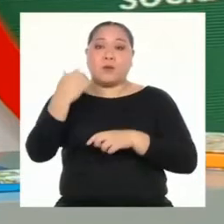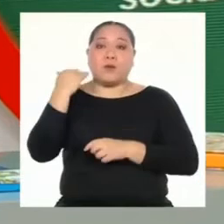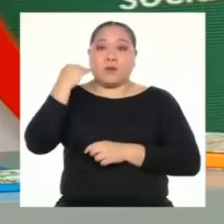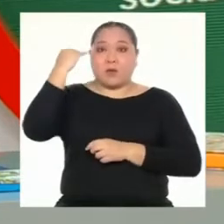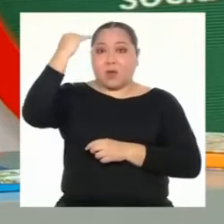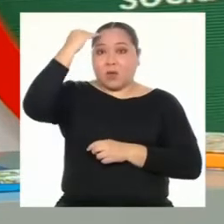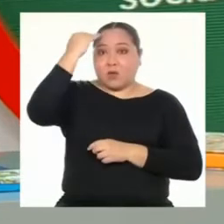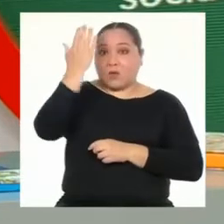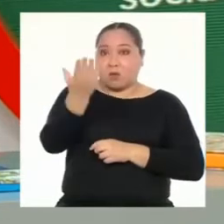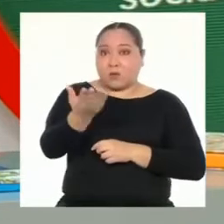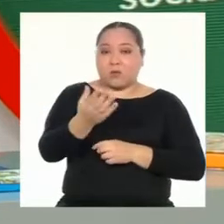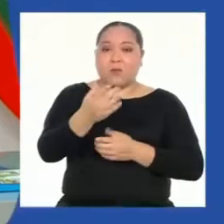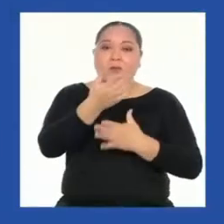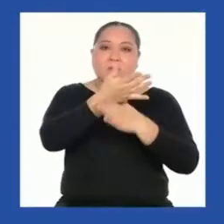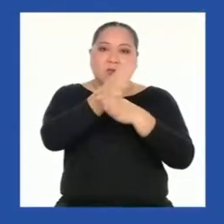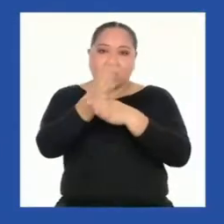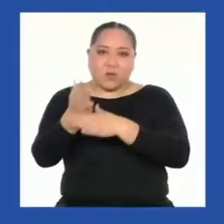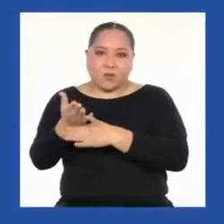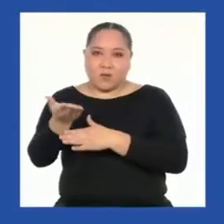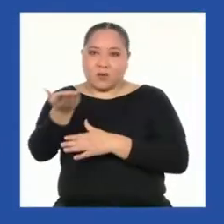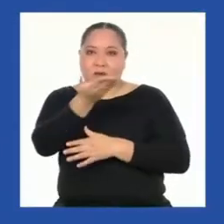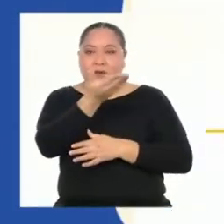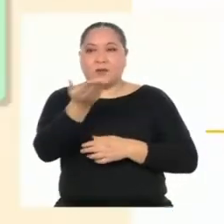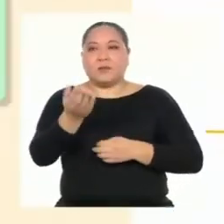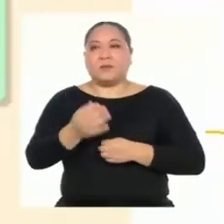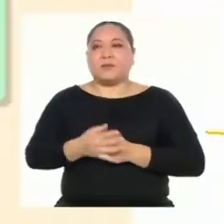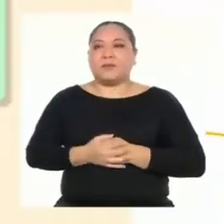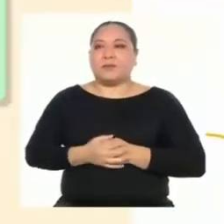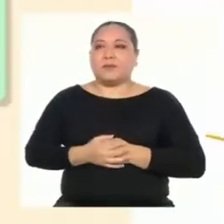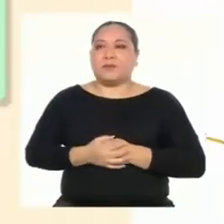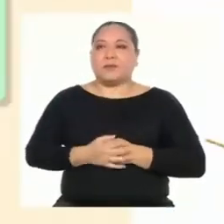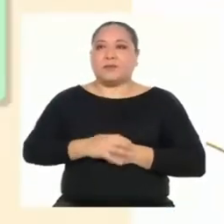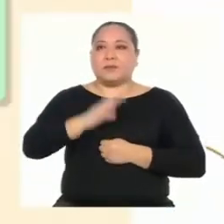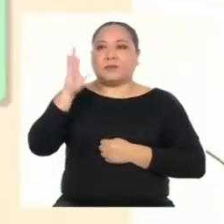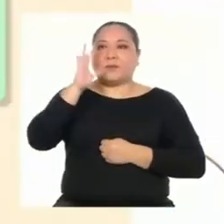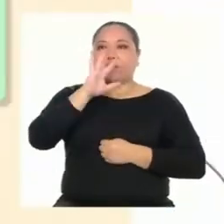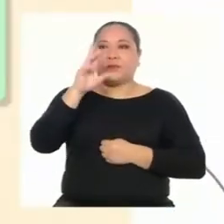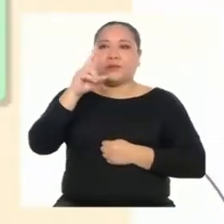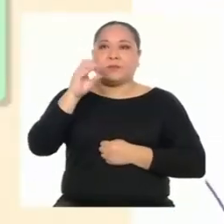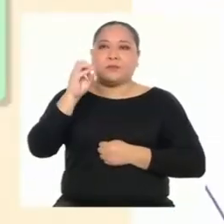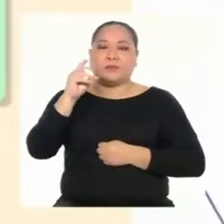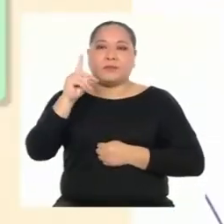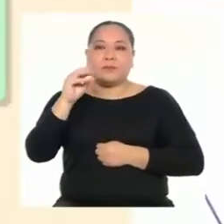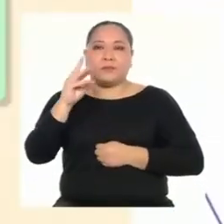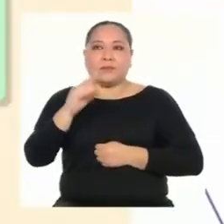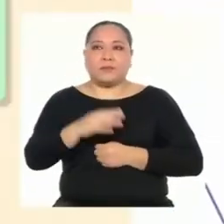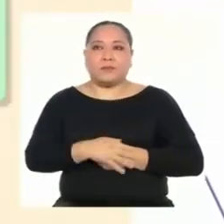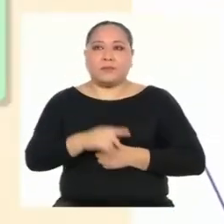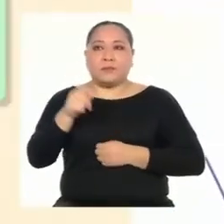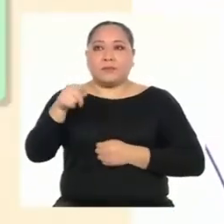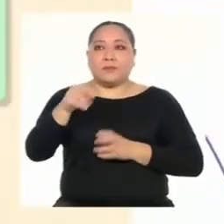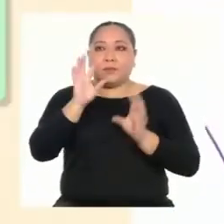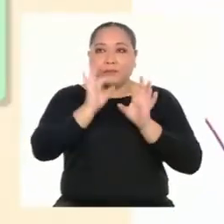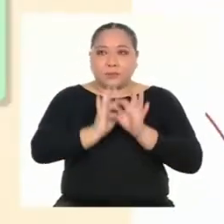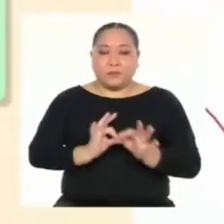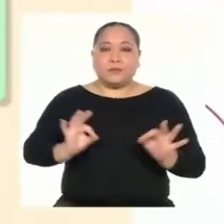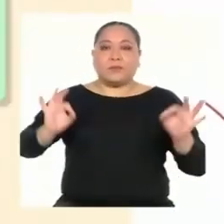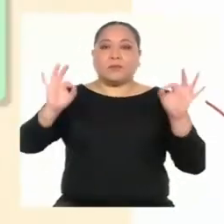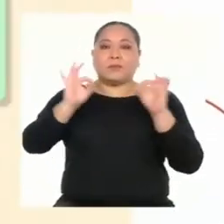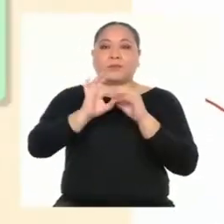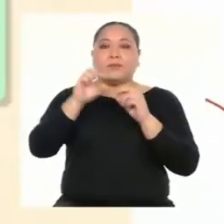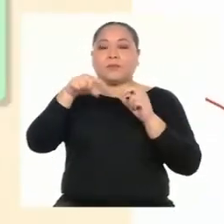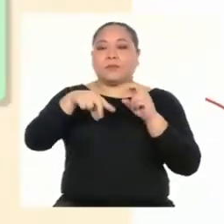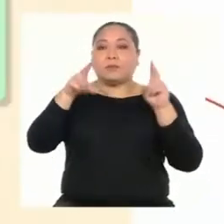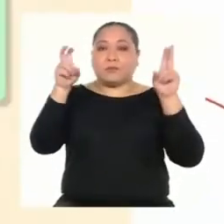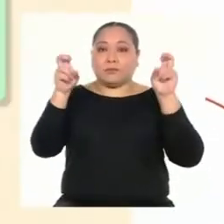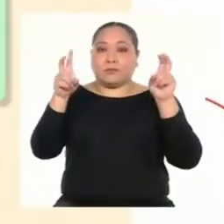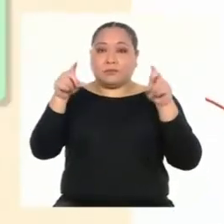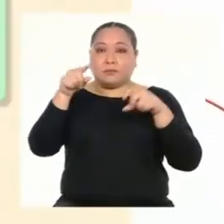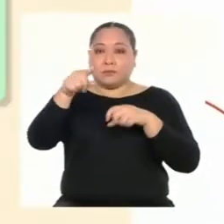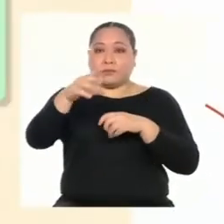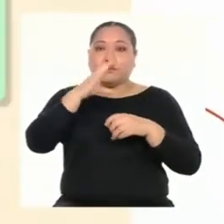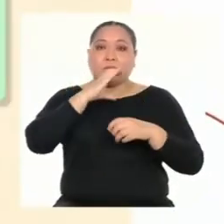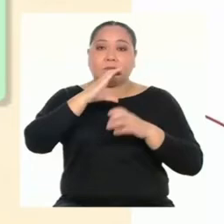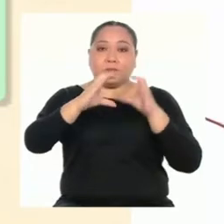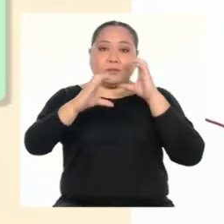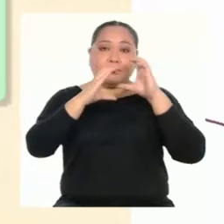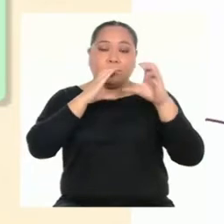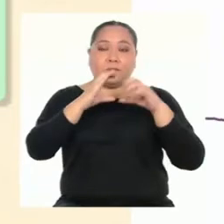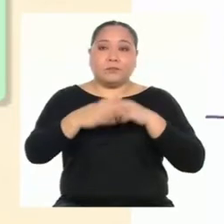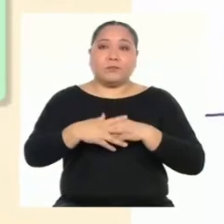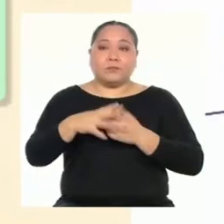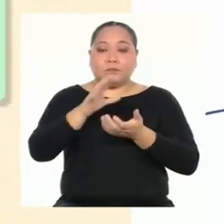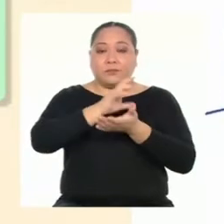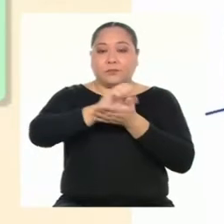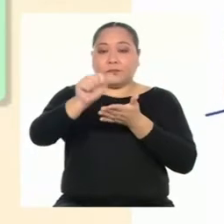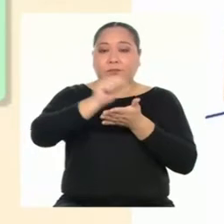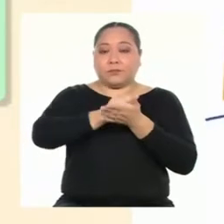autores vamos a compartir. Hola Rodrigo, es muy importante el tema que están tocando. Hace